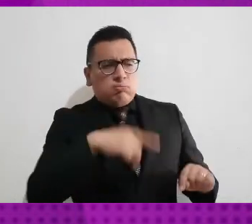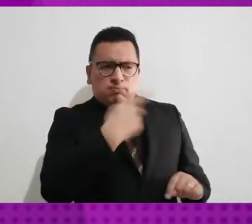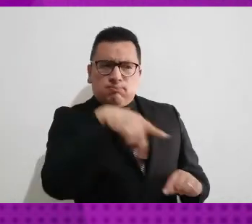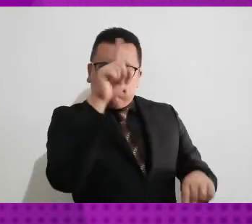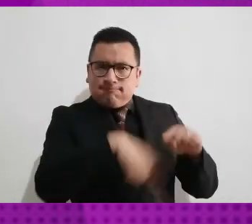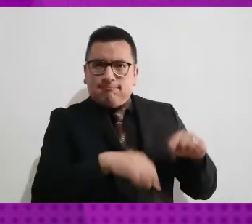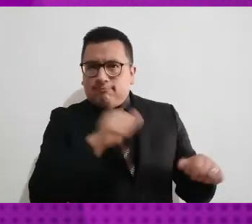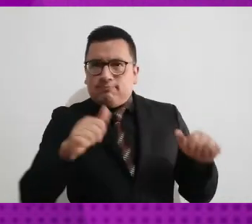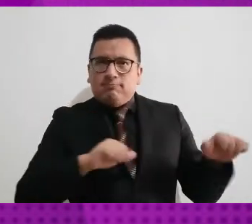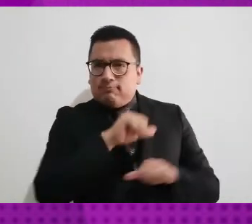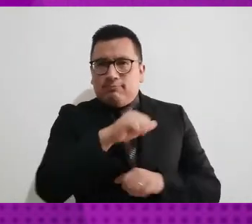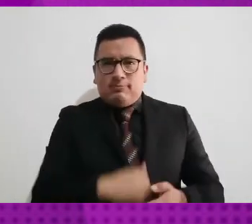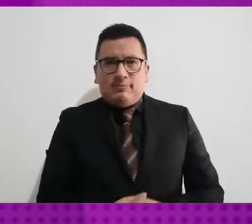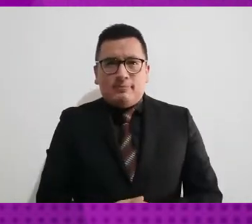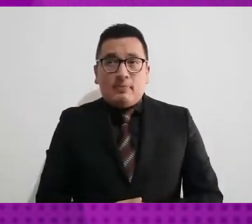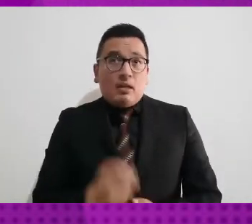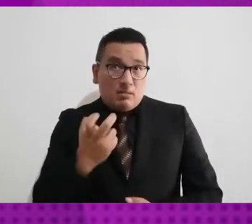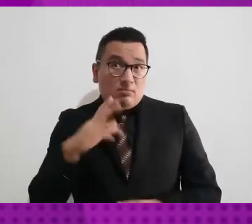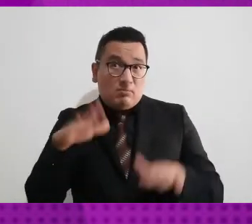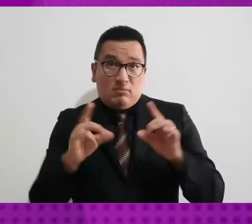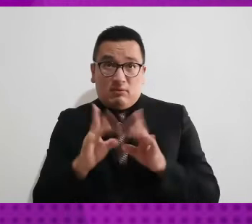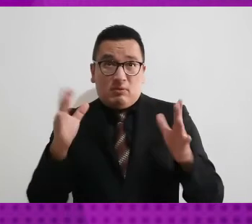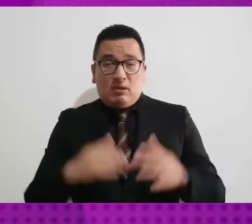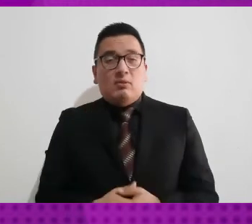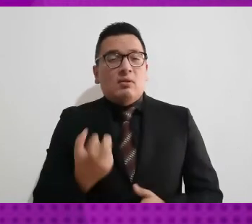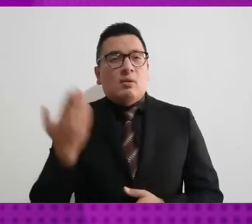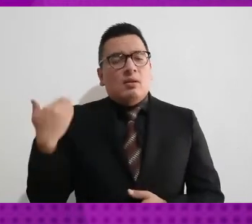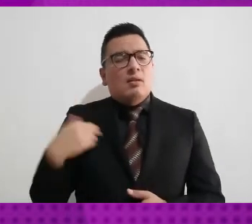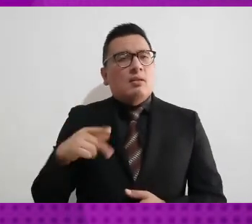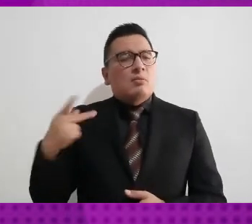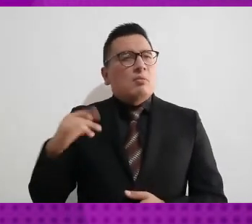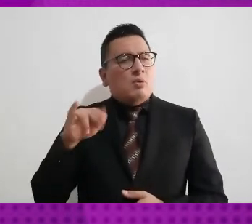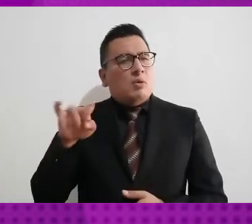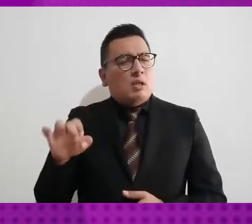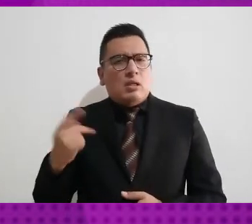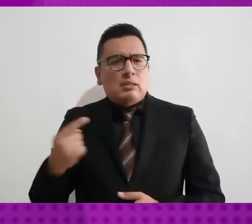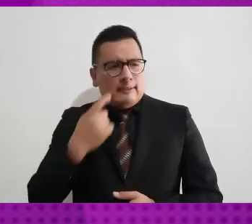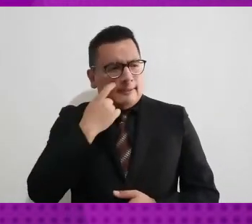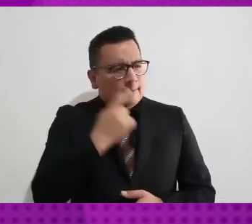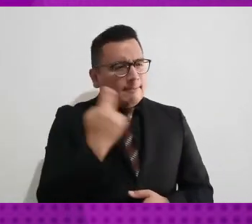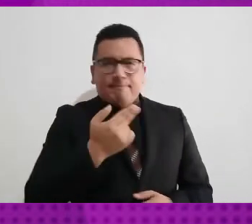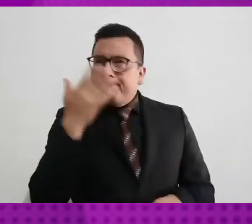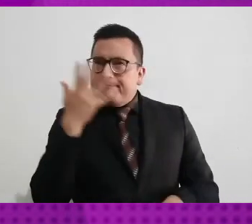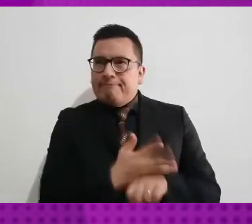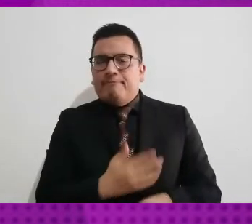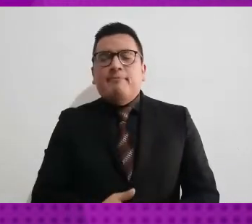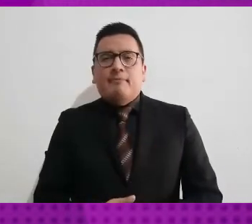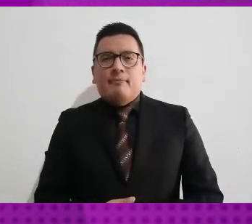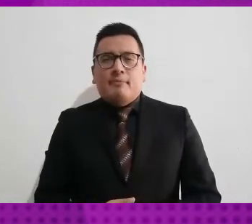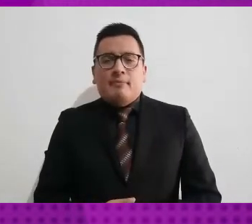diversas ocasiones, y en su momento el INE tuvo que desarrollar estos procedimientos